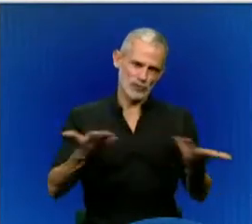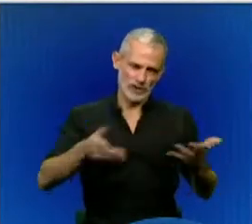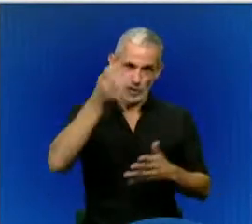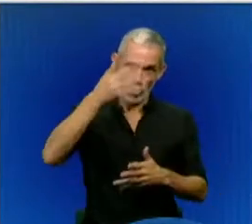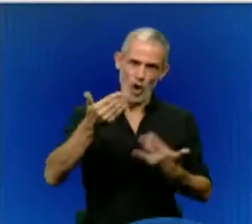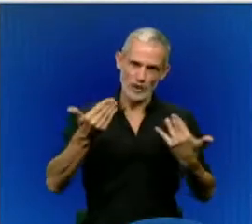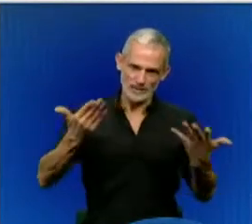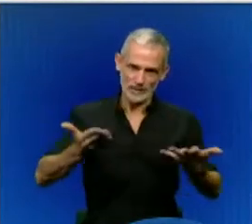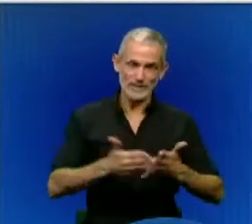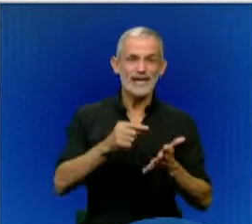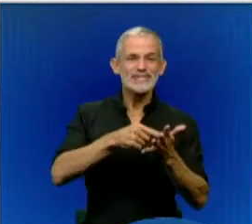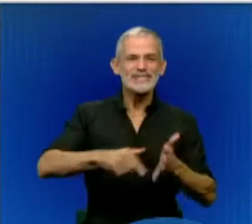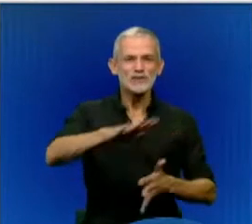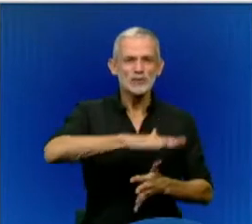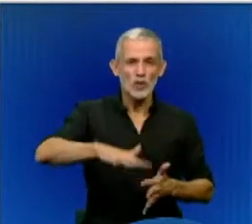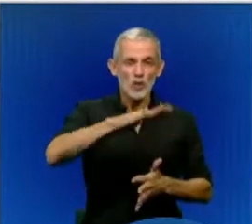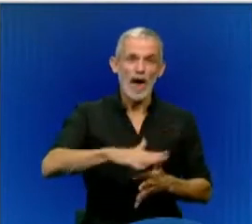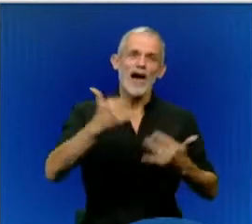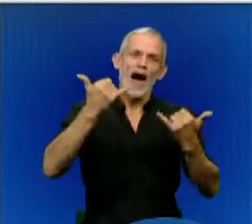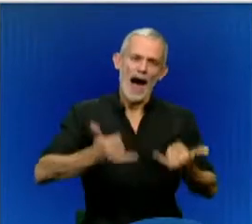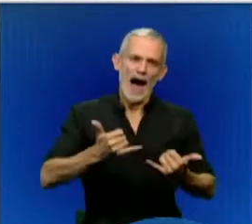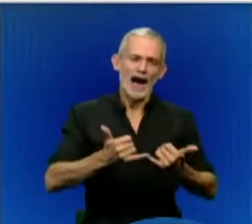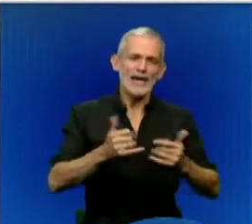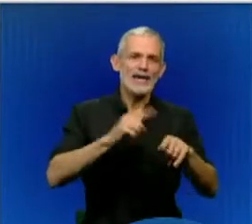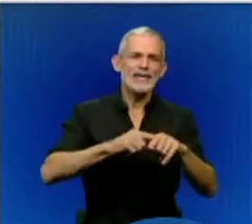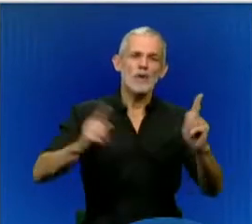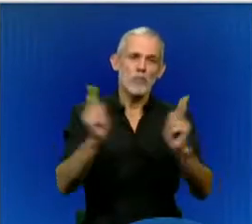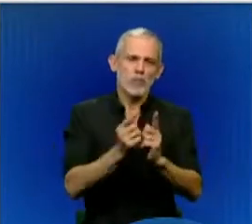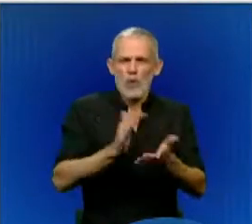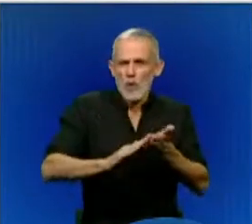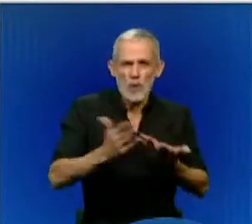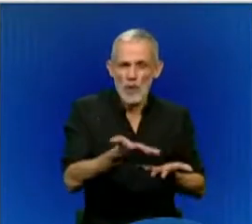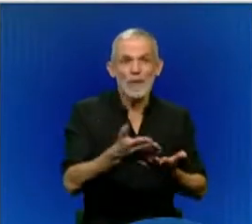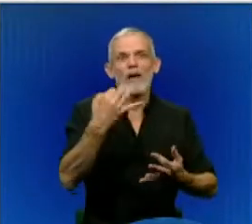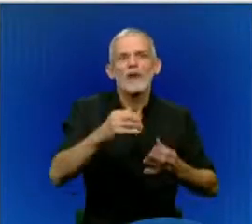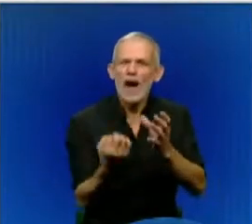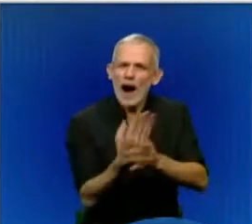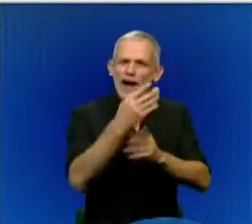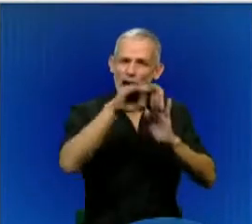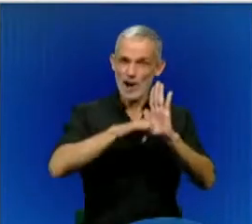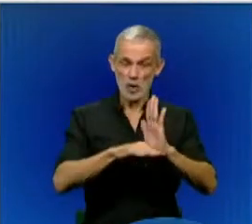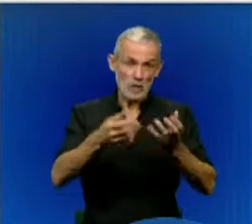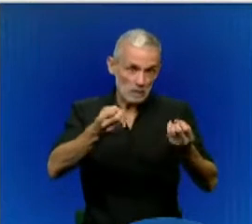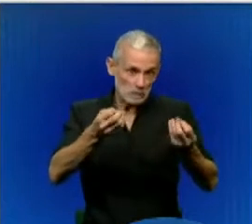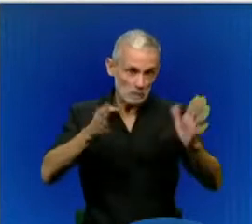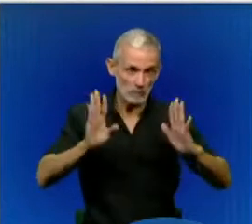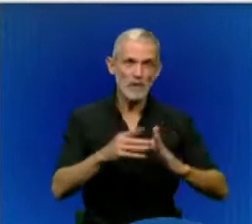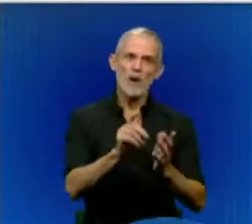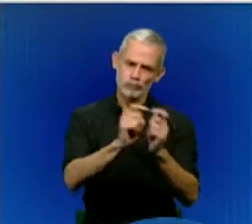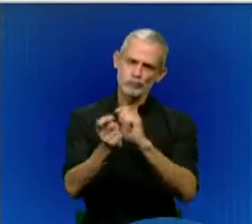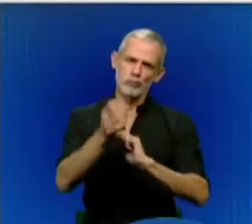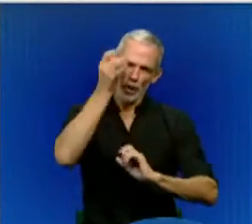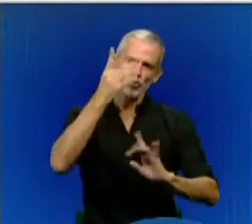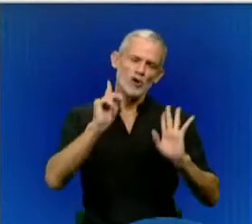Naturalmente es una ciudad que tiene también menos tiempo de existencia y tenía que crear sus normas. Pero lo cierto es que esto ha sucedido, ¿no?